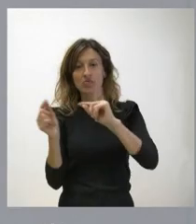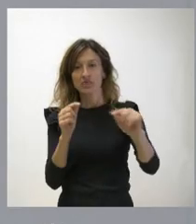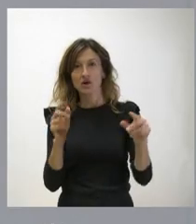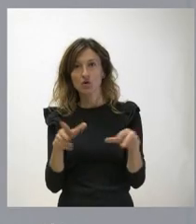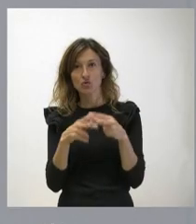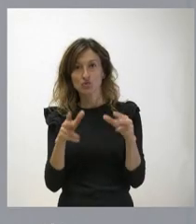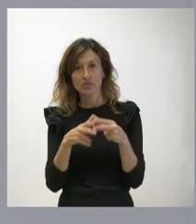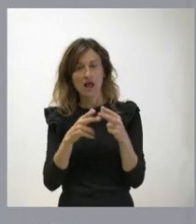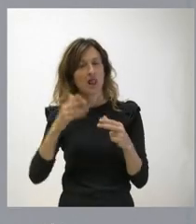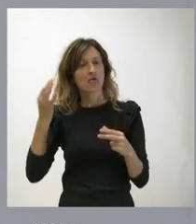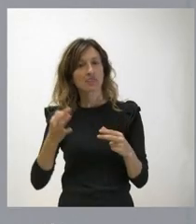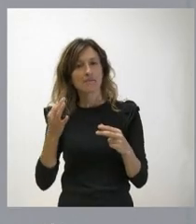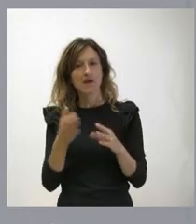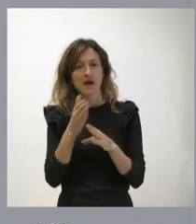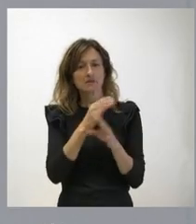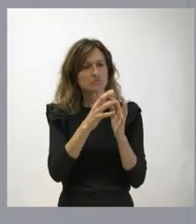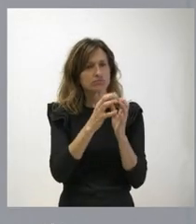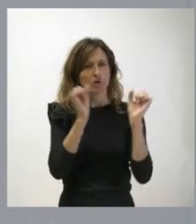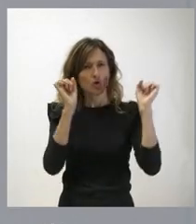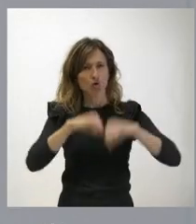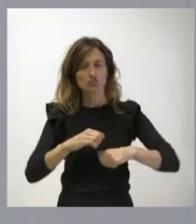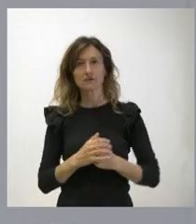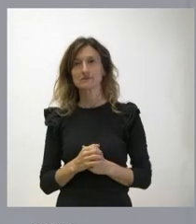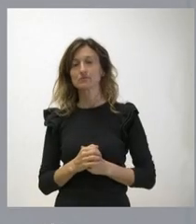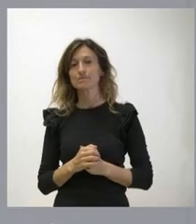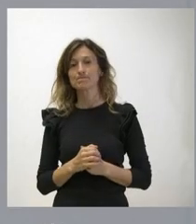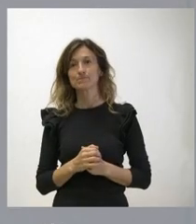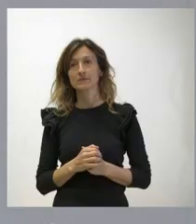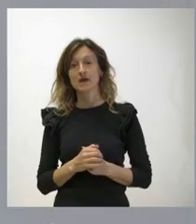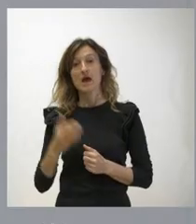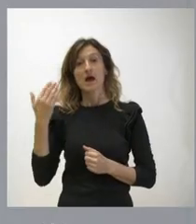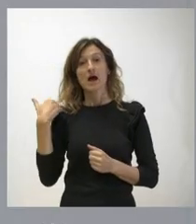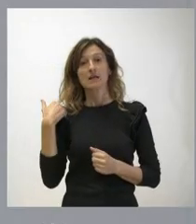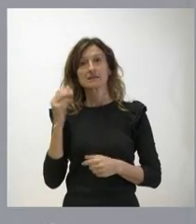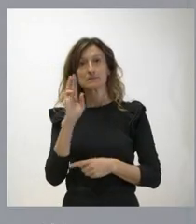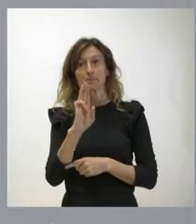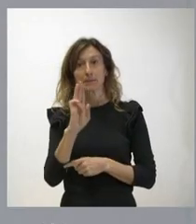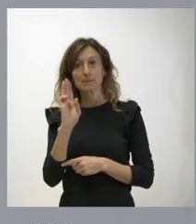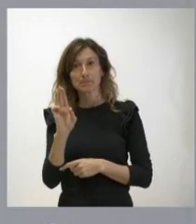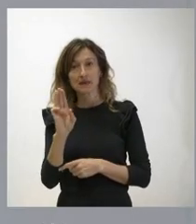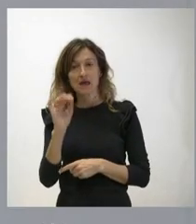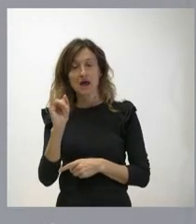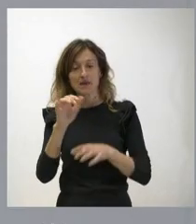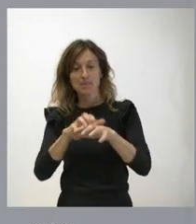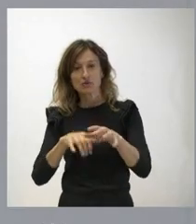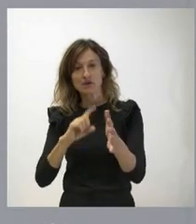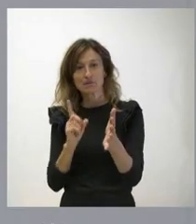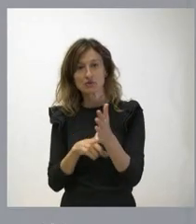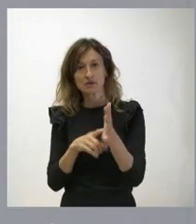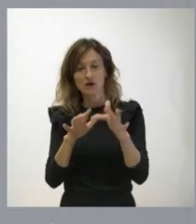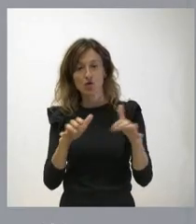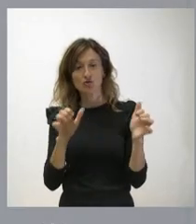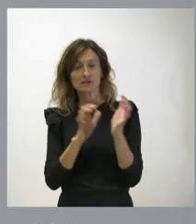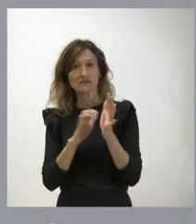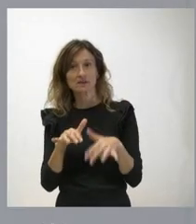hacerse con un amplio consenso lo hacíamos Cuando el partido popular tenía mayoría absoluta en las cortes de Castilla y